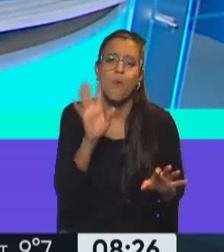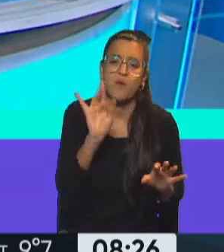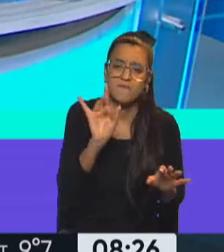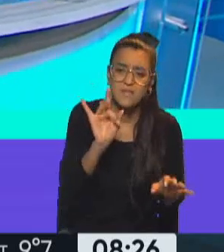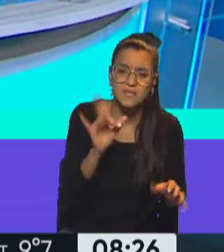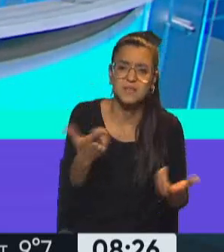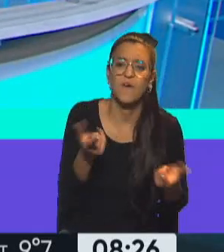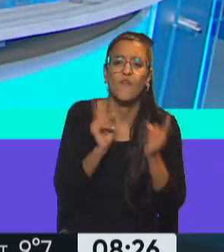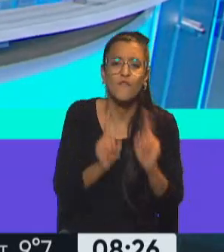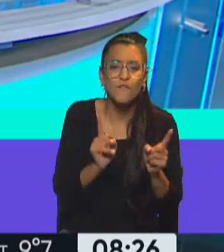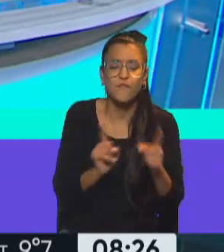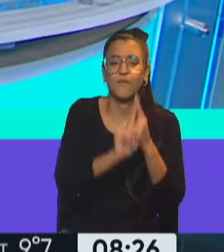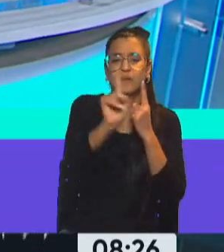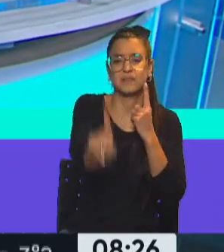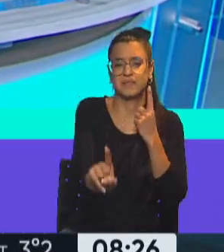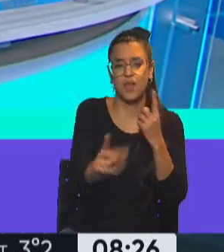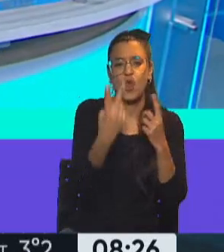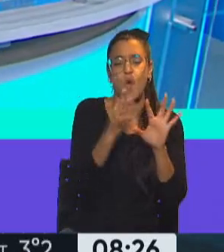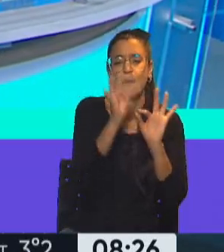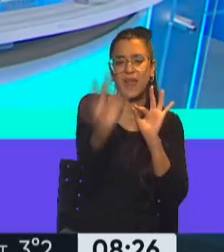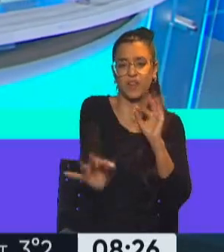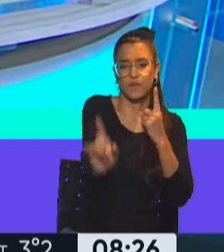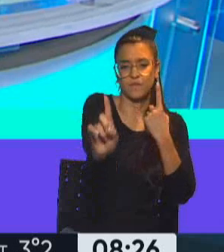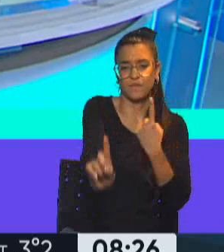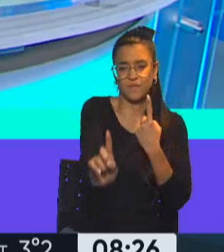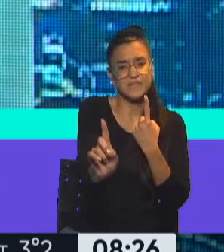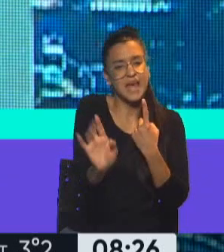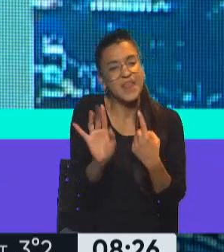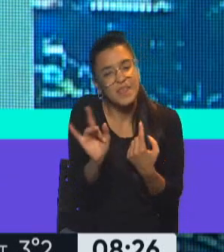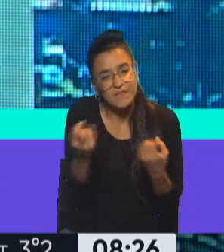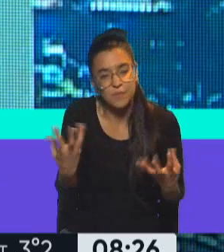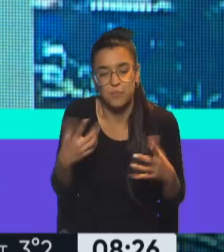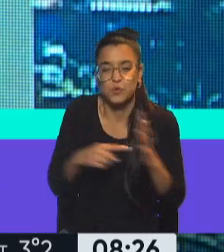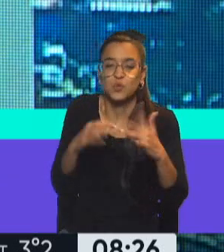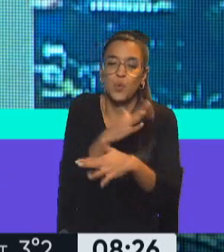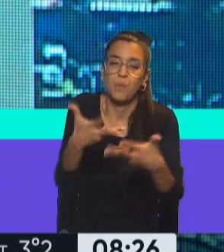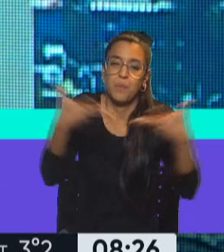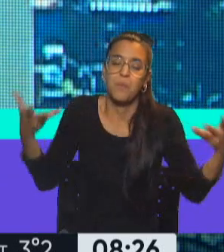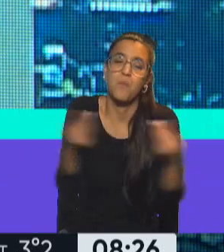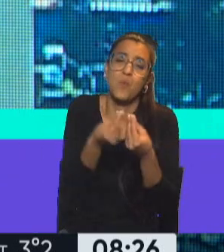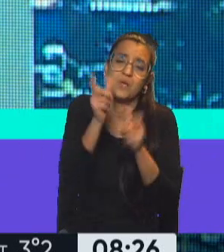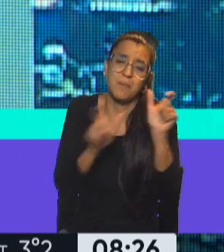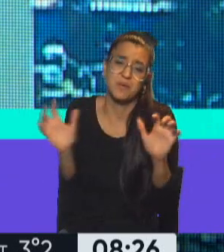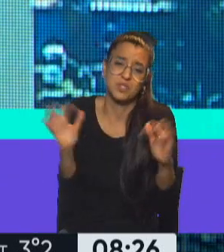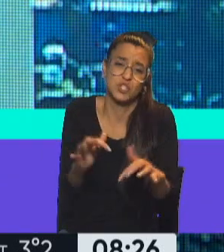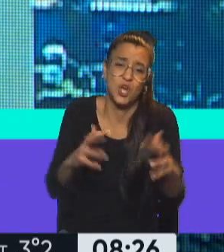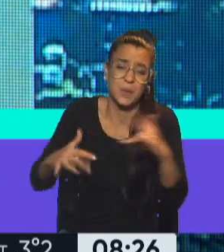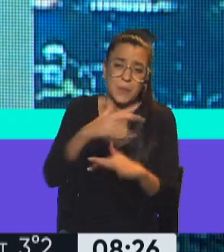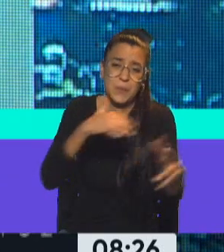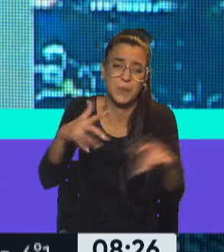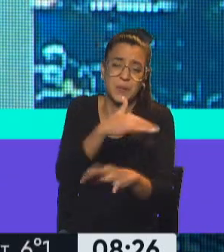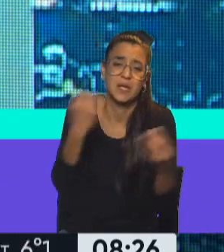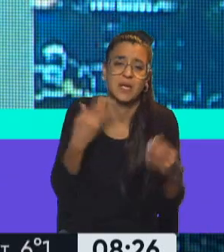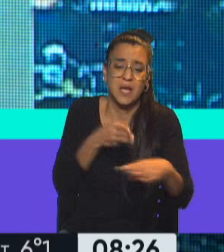esté permanentemente distanciado a 2 metros de alguien, claro, porque es una gran urbe, hay mucha densidad poblacional, uno entra y sale